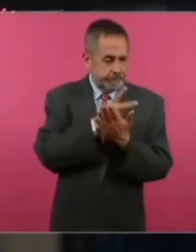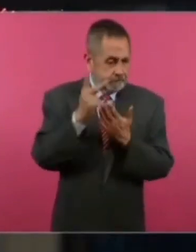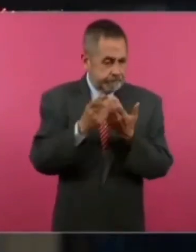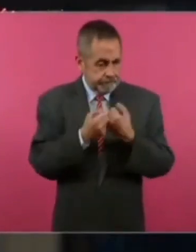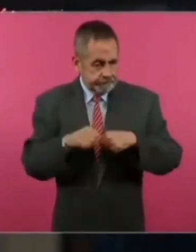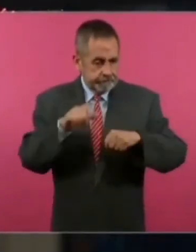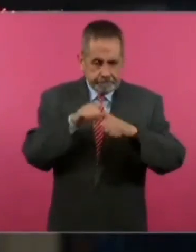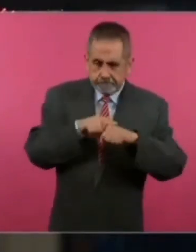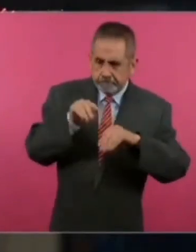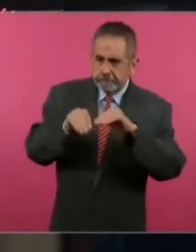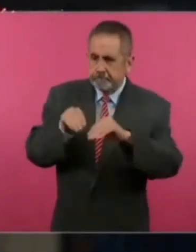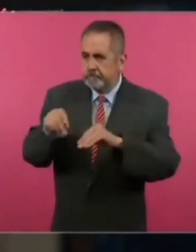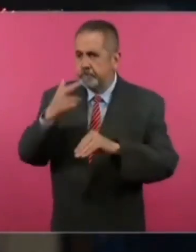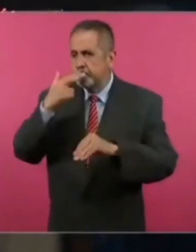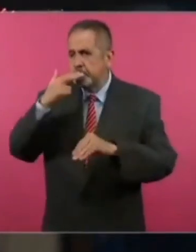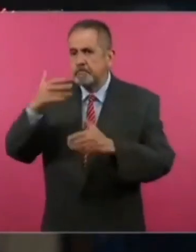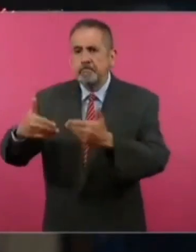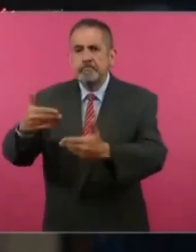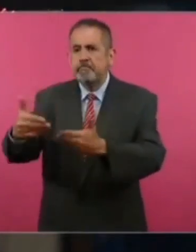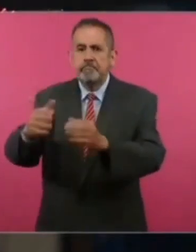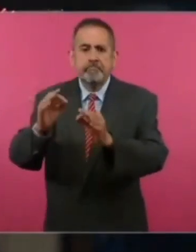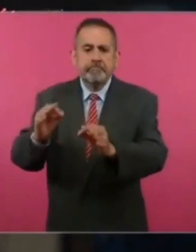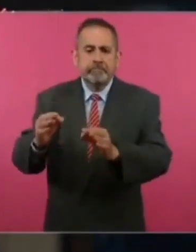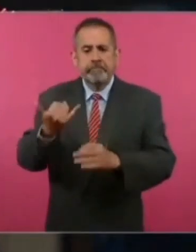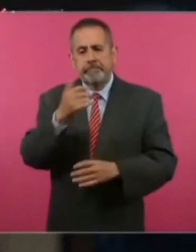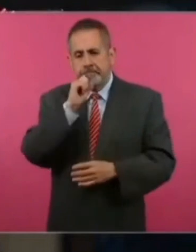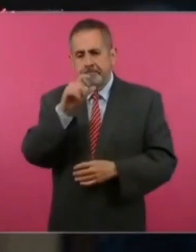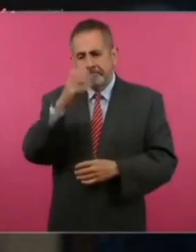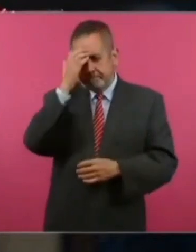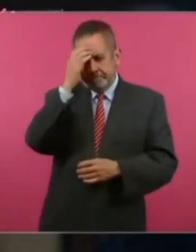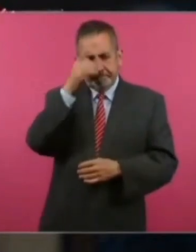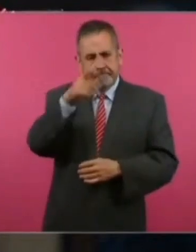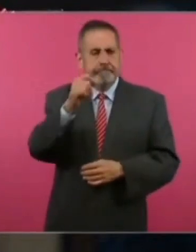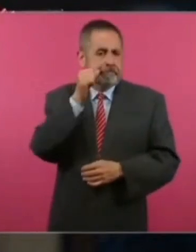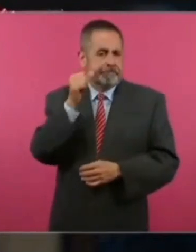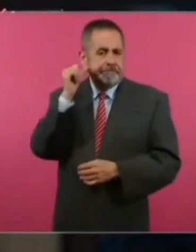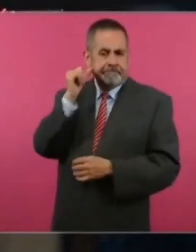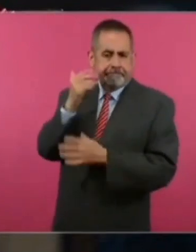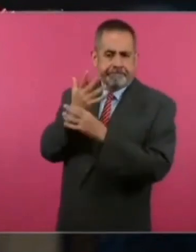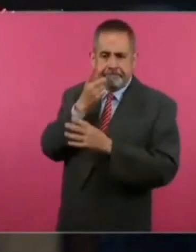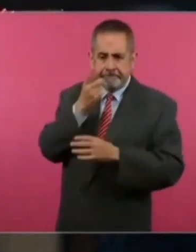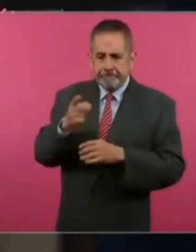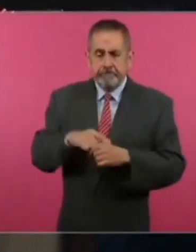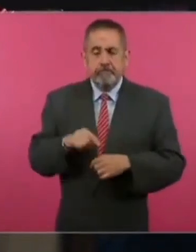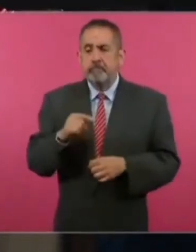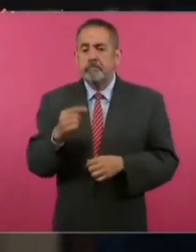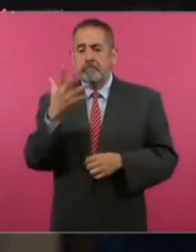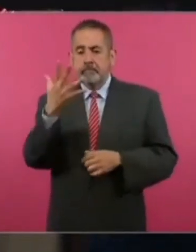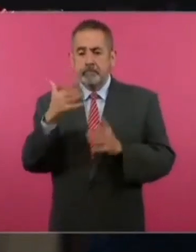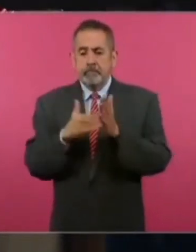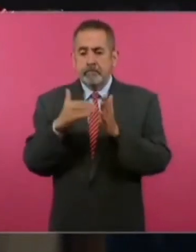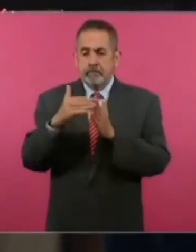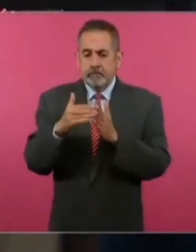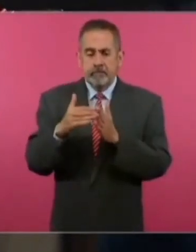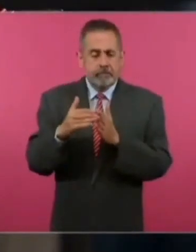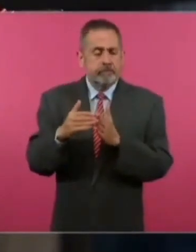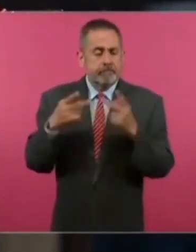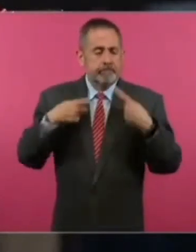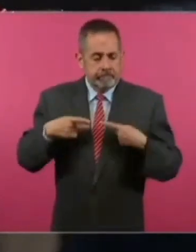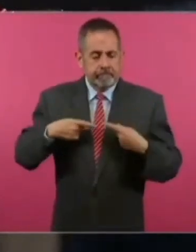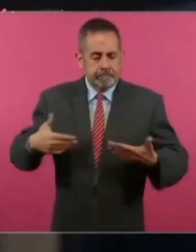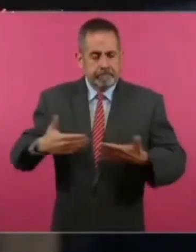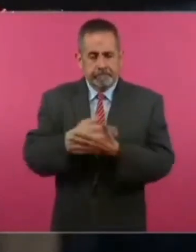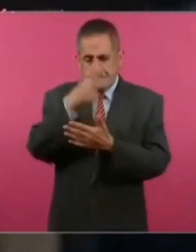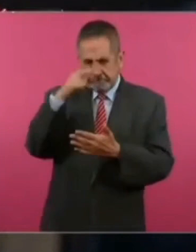sociales por una parte, y también conocer, usted ayer mencionaba que hay 5 millones de mexicanos menos que viven en